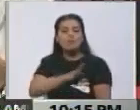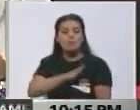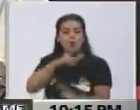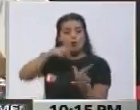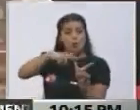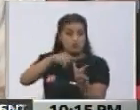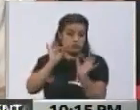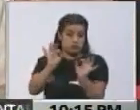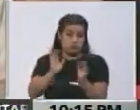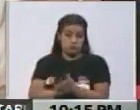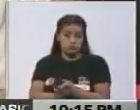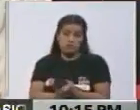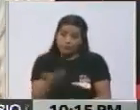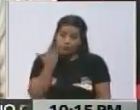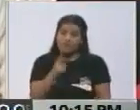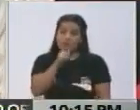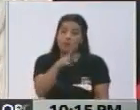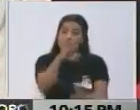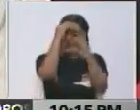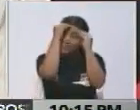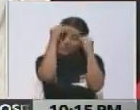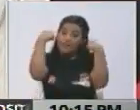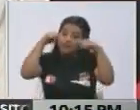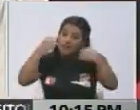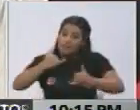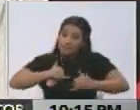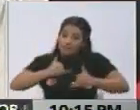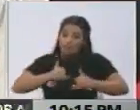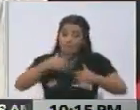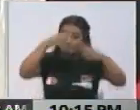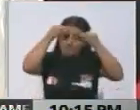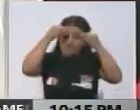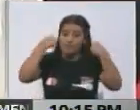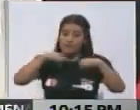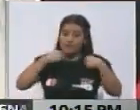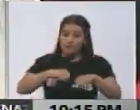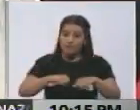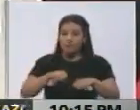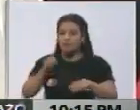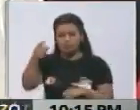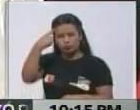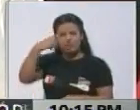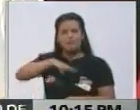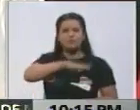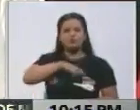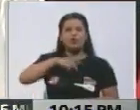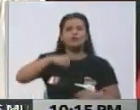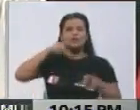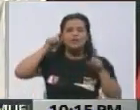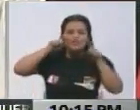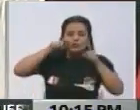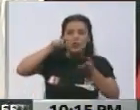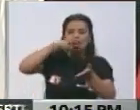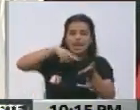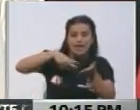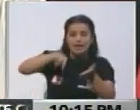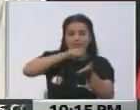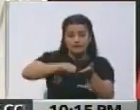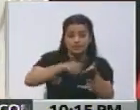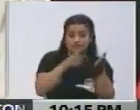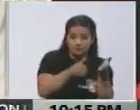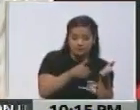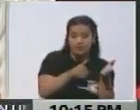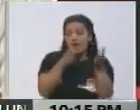eso nos tenemos que alfabetizarnos, pues. Así como una misión Robinson, aprender a leer y escribir, tiene que haber una misión